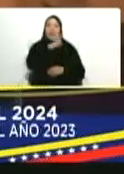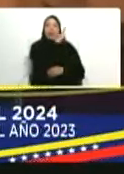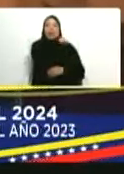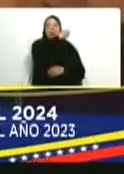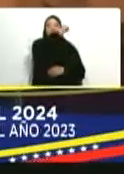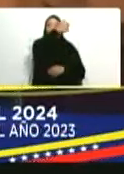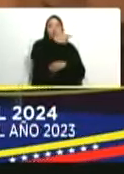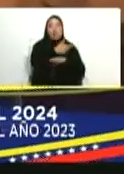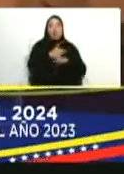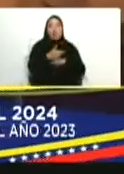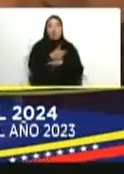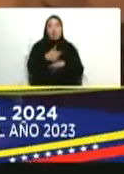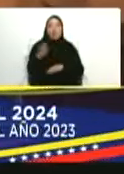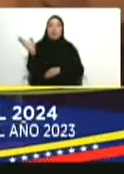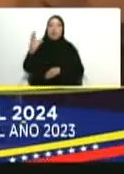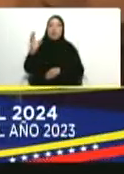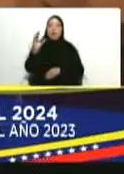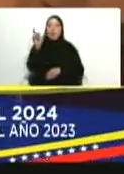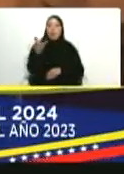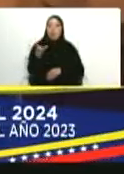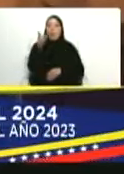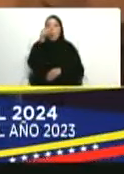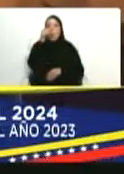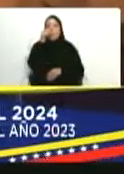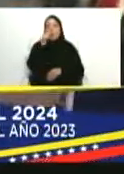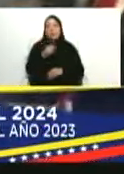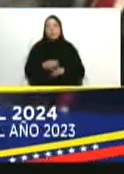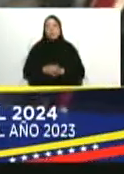de gobierno de Caracas, que hoy también nos acompaña.